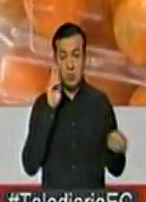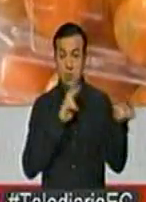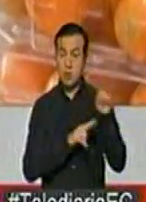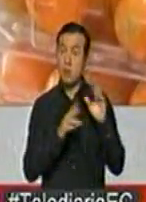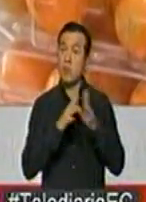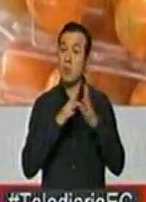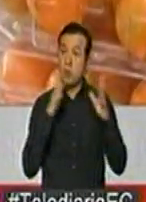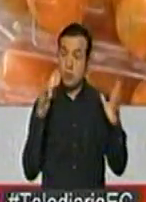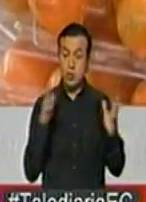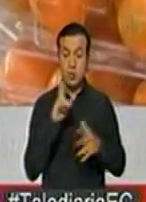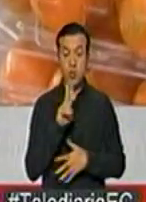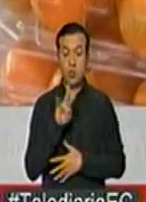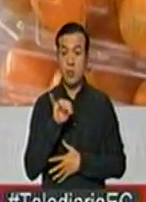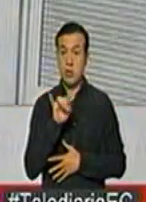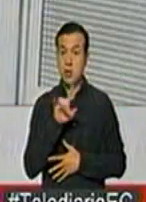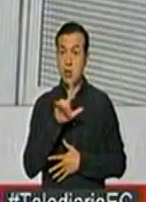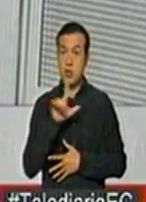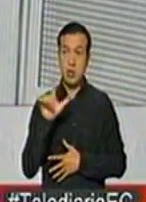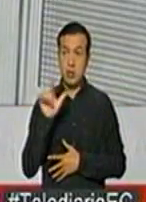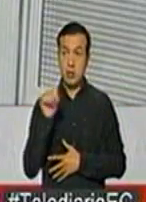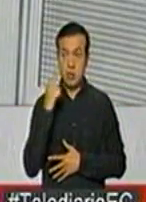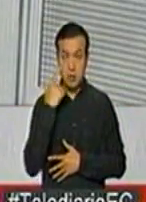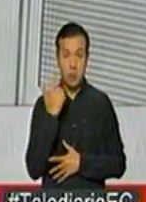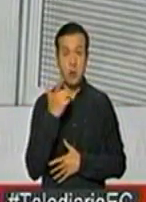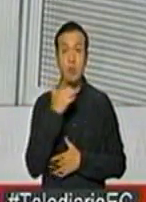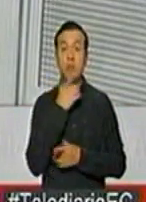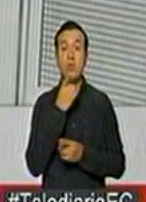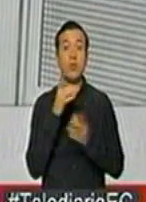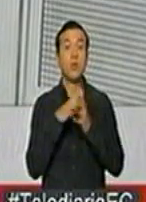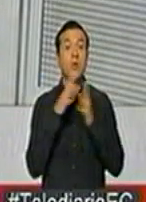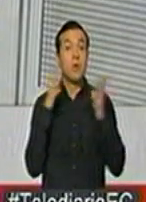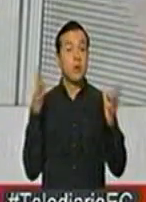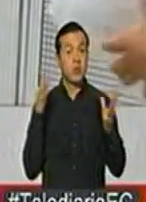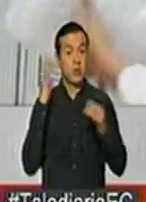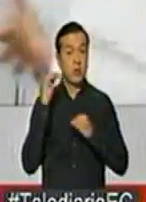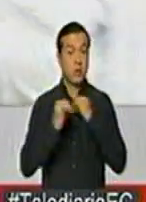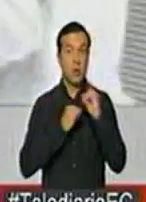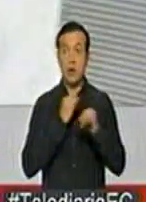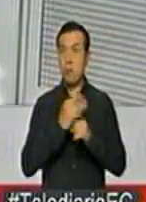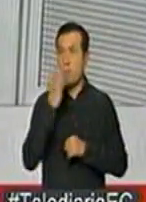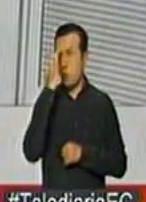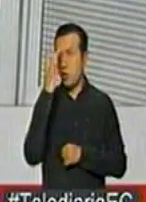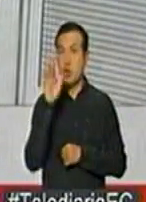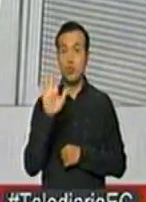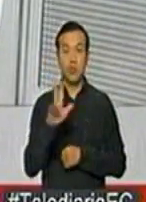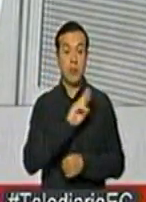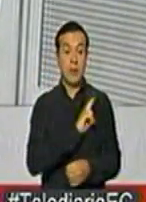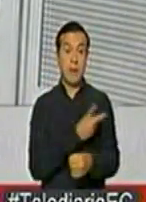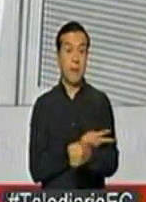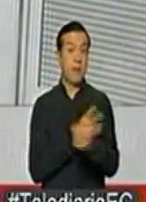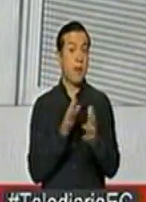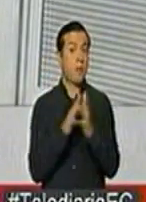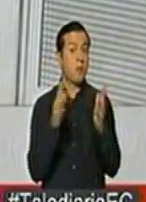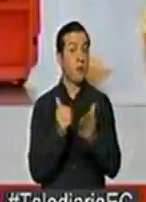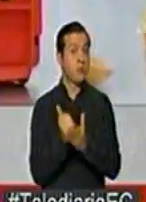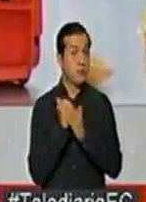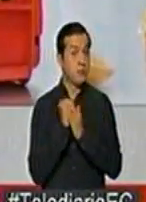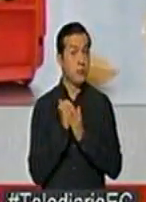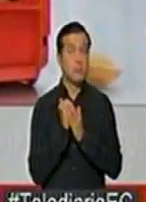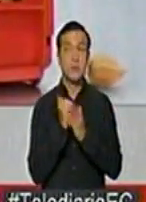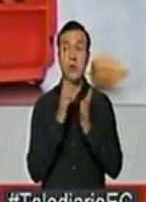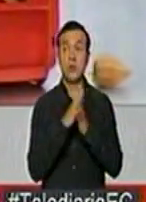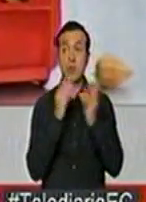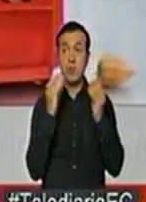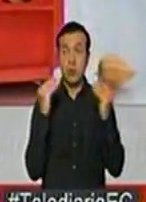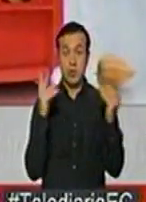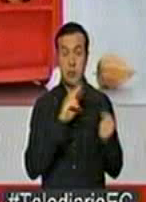también conocida como uchuvata, es apetecida en mercados del exterior debido a sus grandes propiedades y beneficios. Un alto